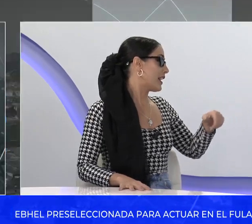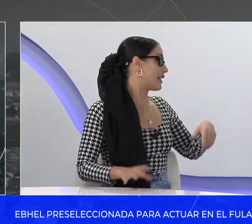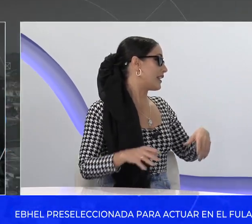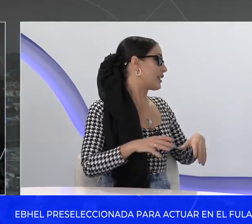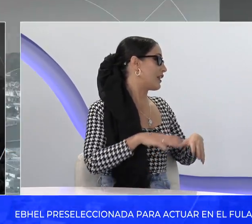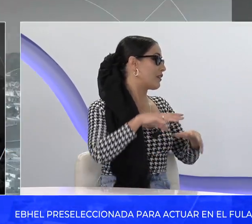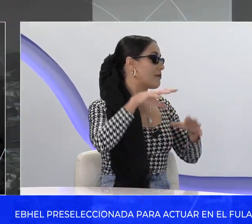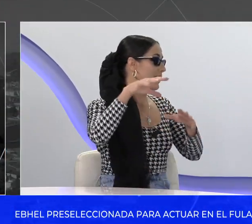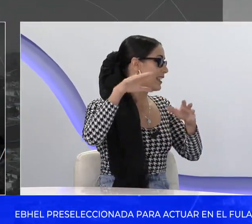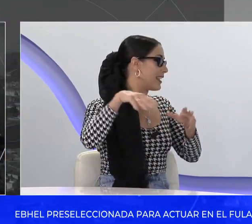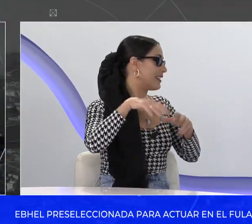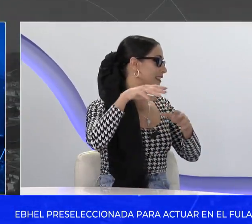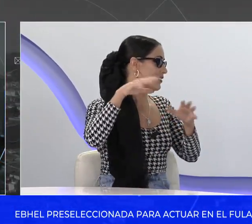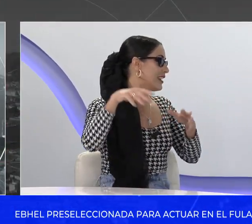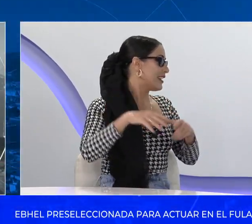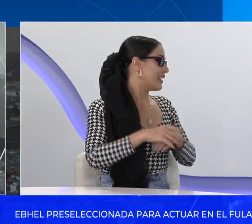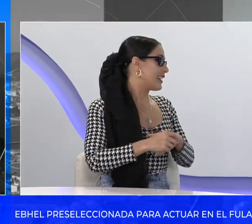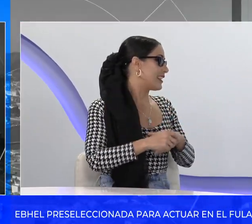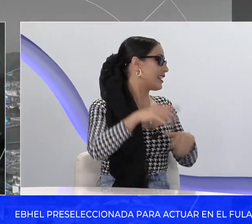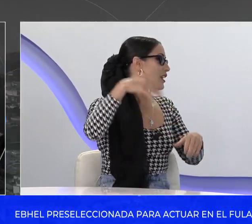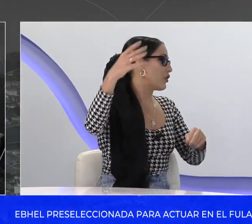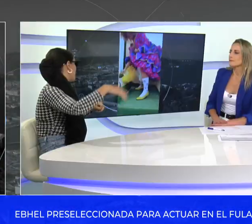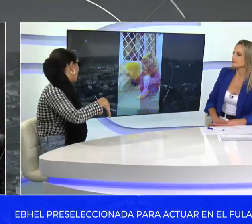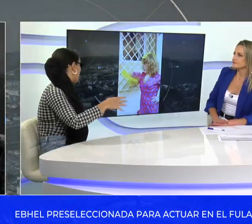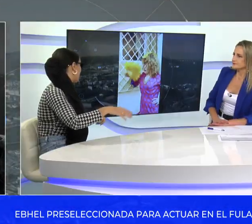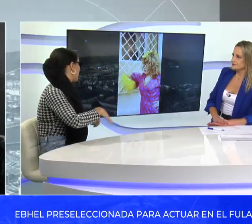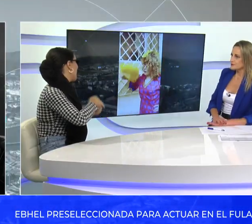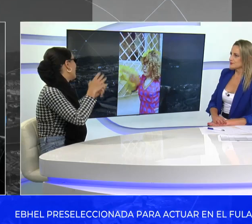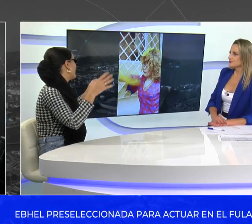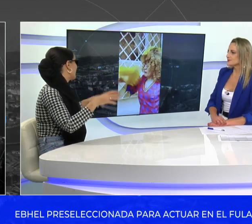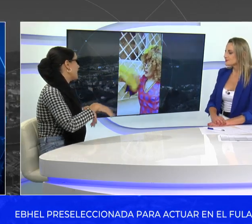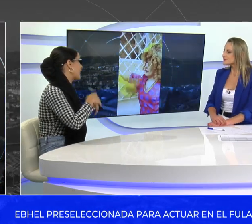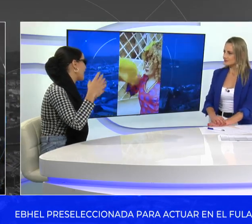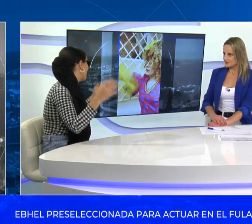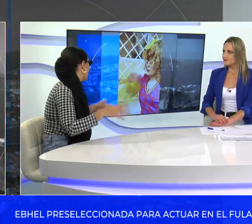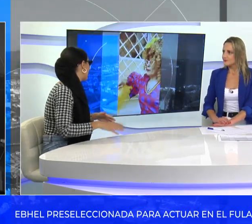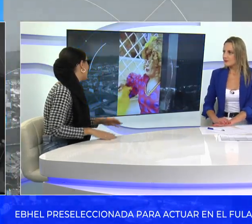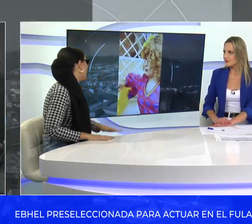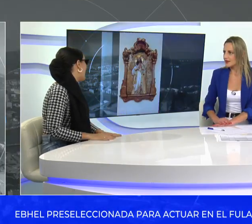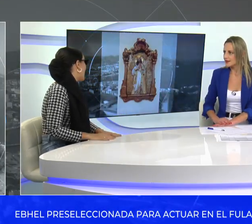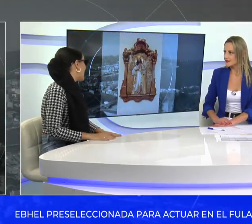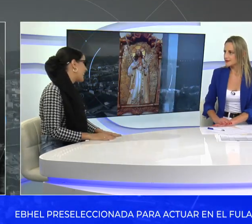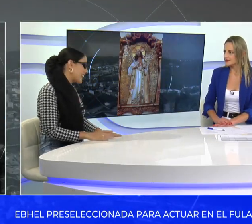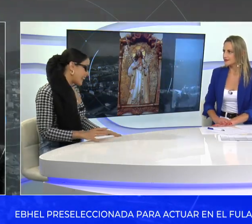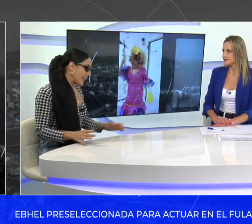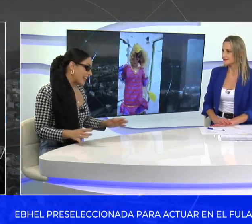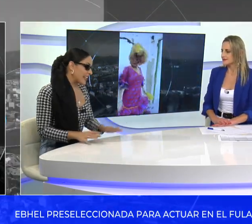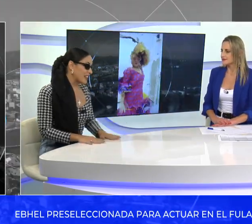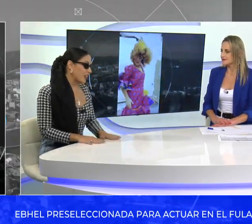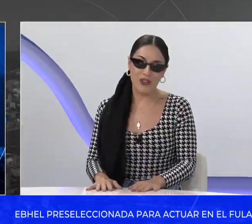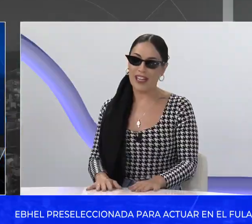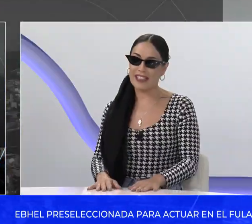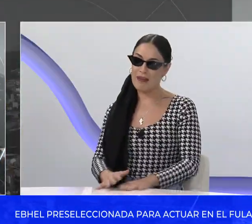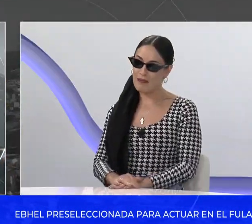es en en en una parte eh que tiene en construcción que hemos utilizado un poco la verdad es que